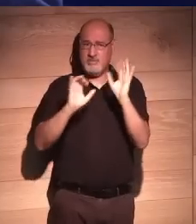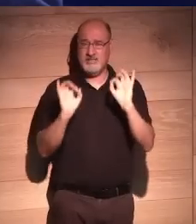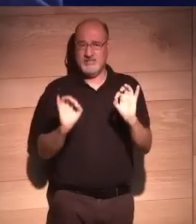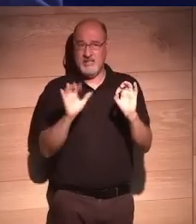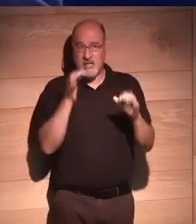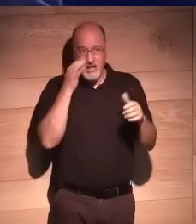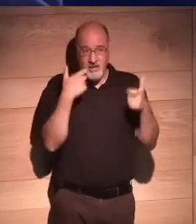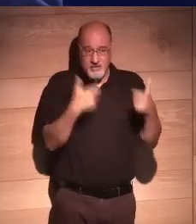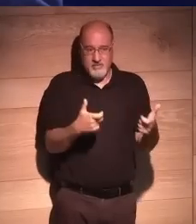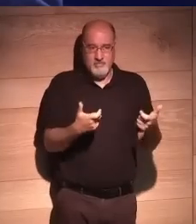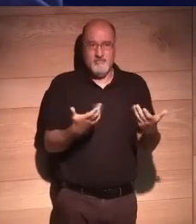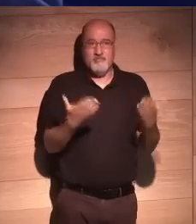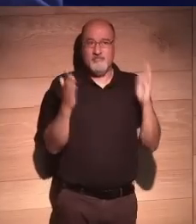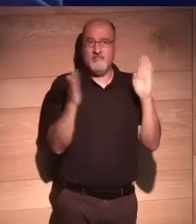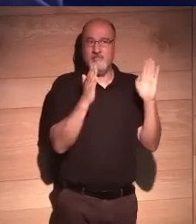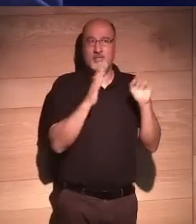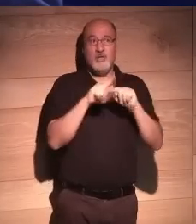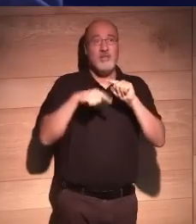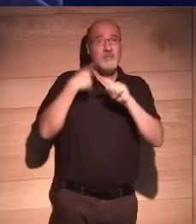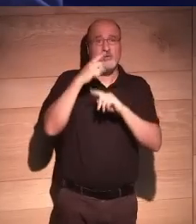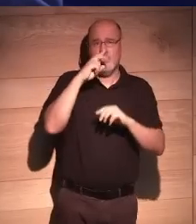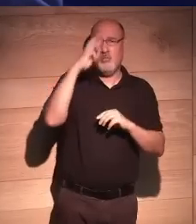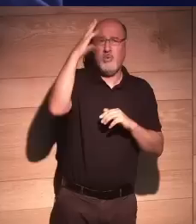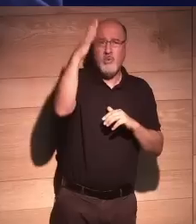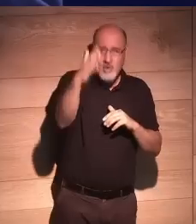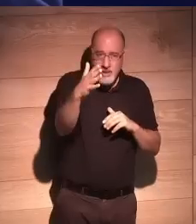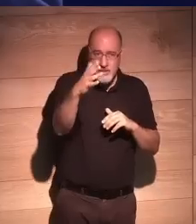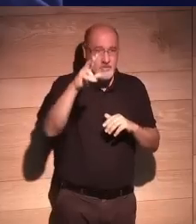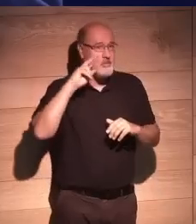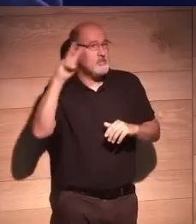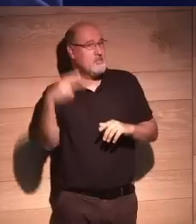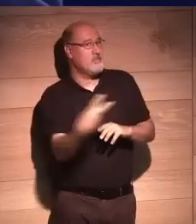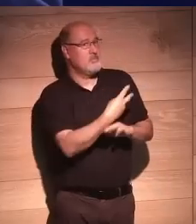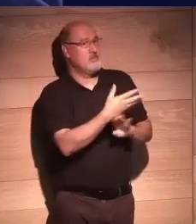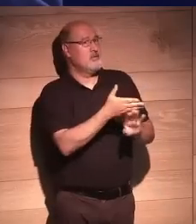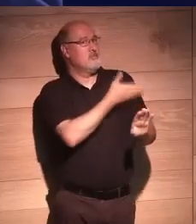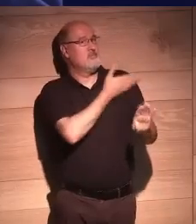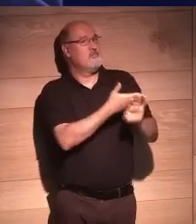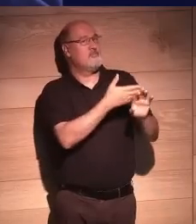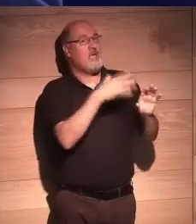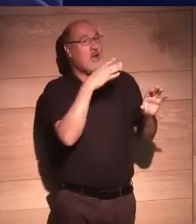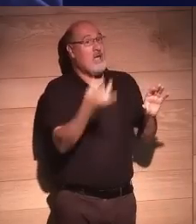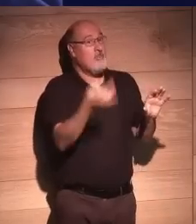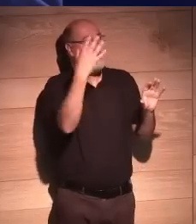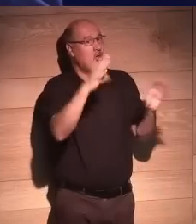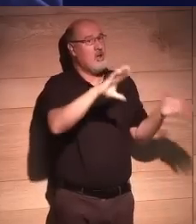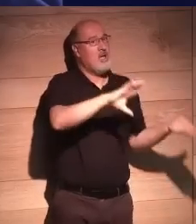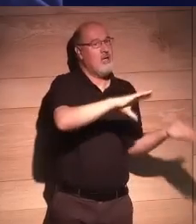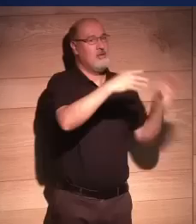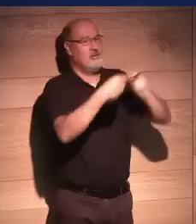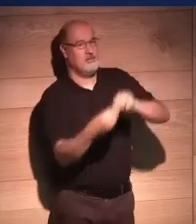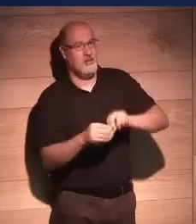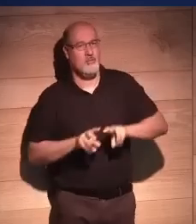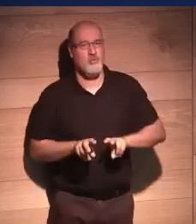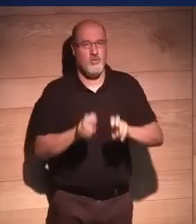que estás viviendo. Cuando pasa el tiempo, haces una nueva invención de esa realidad que también